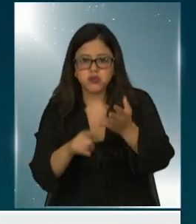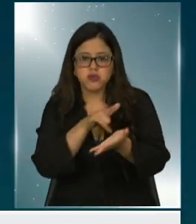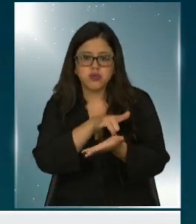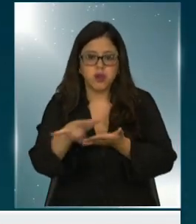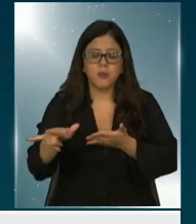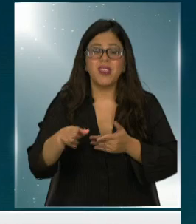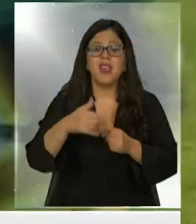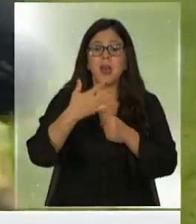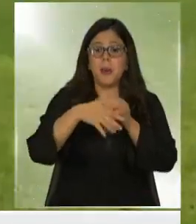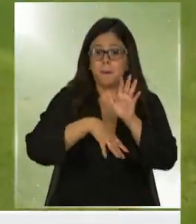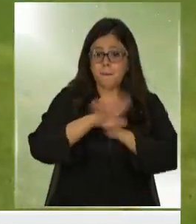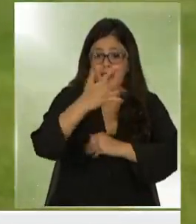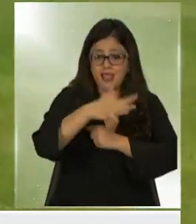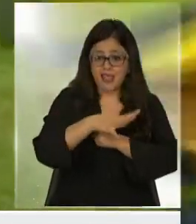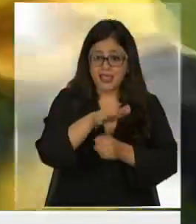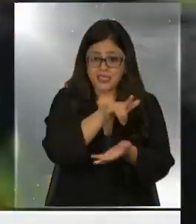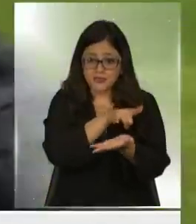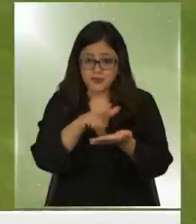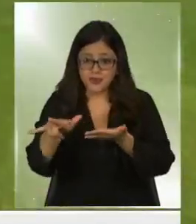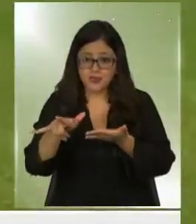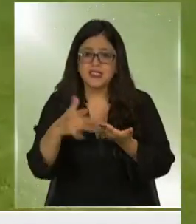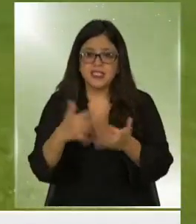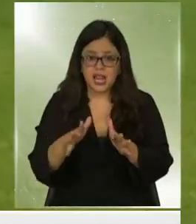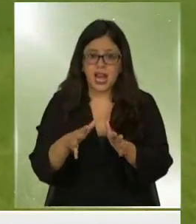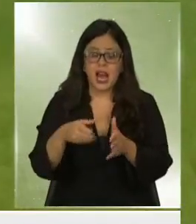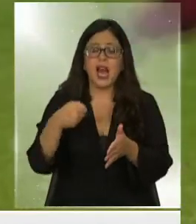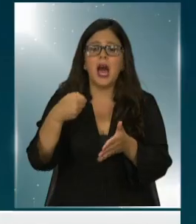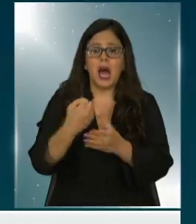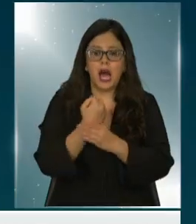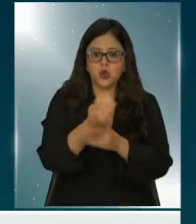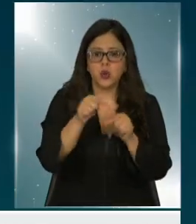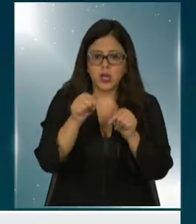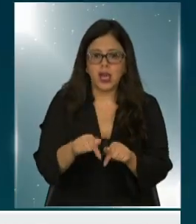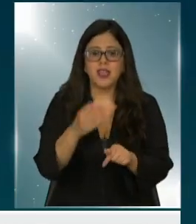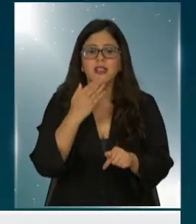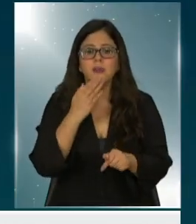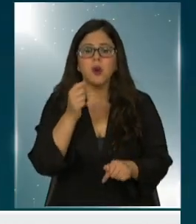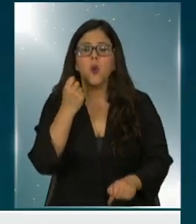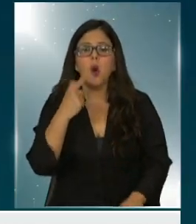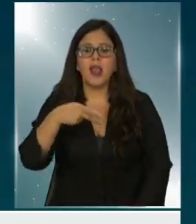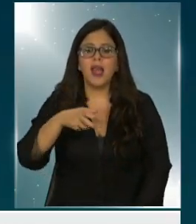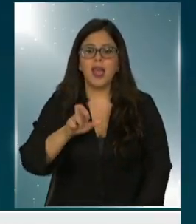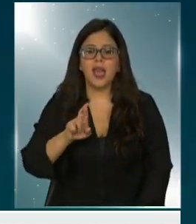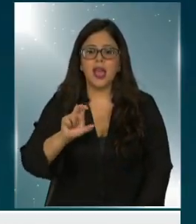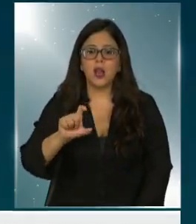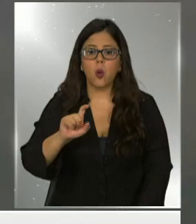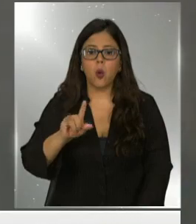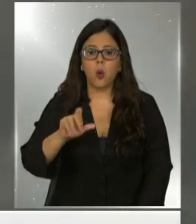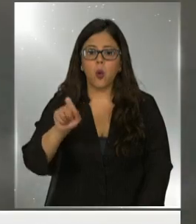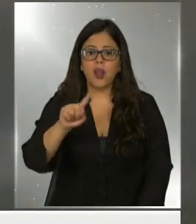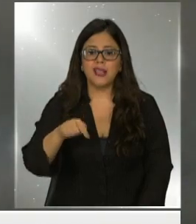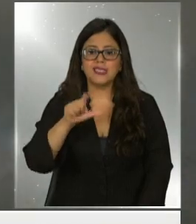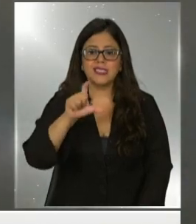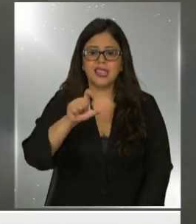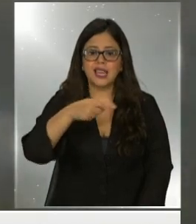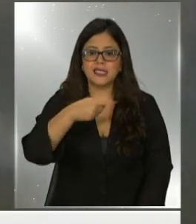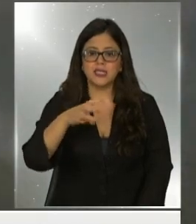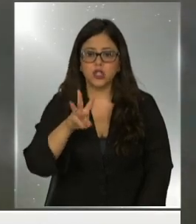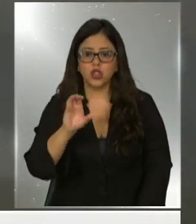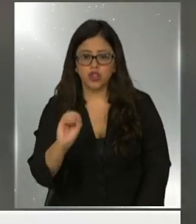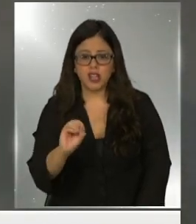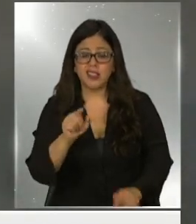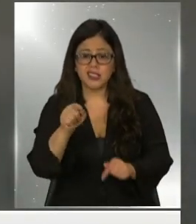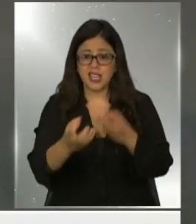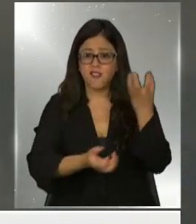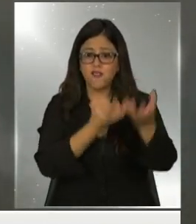el incendio, incluso el recién integrado ACONAF, Hércules C-130. El fuego ha arrasado en su